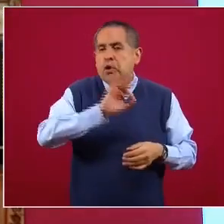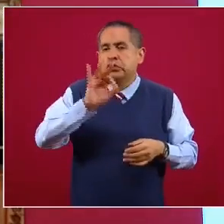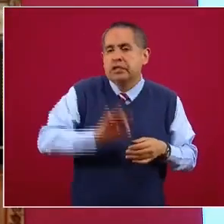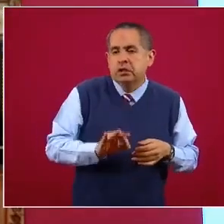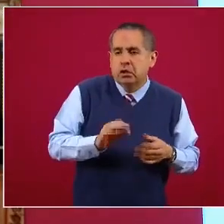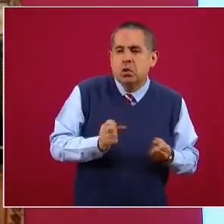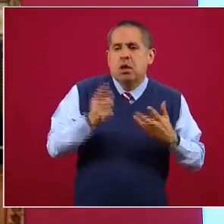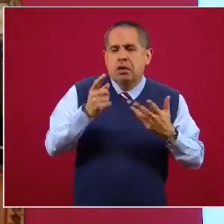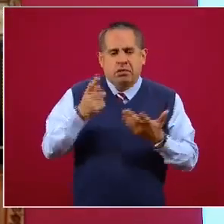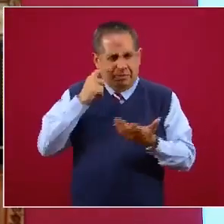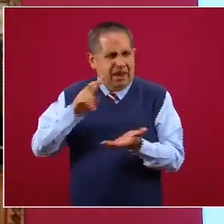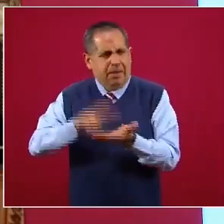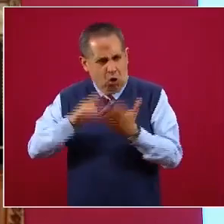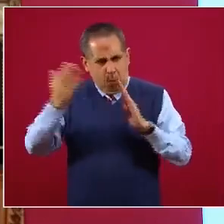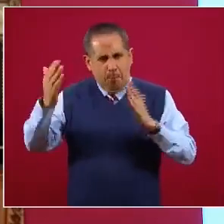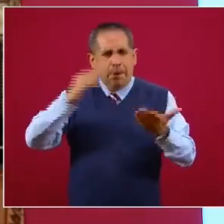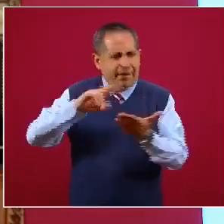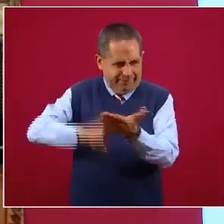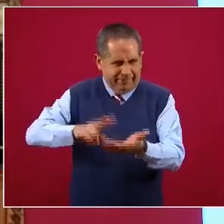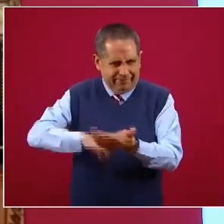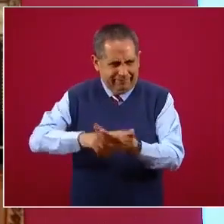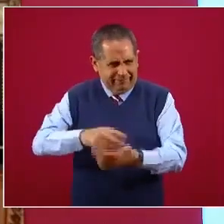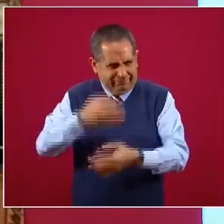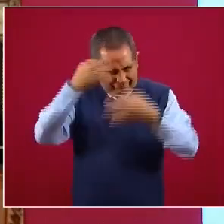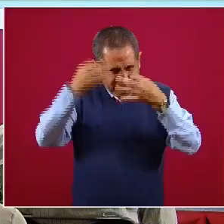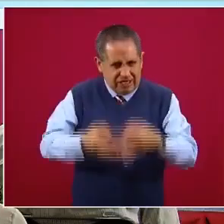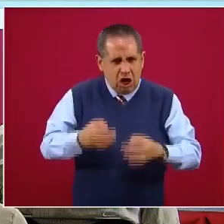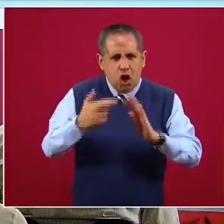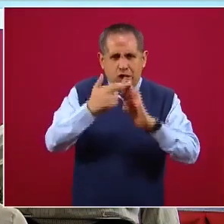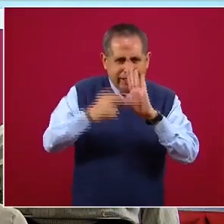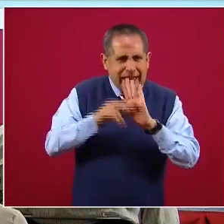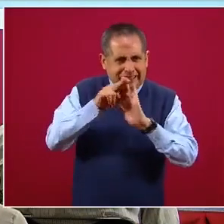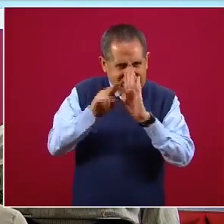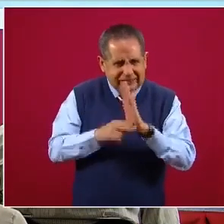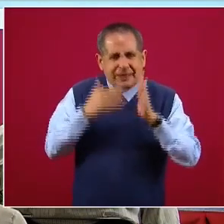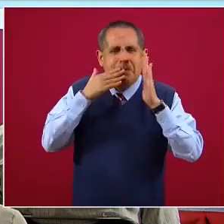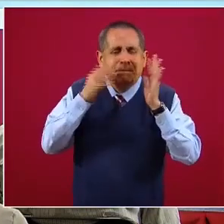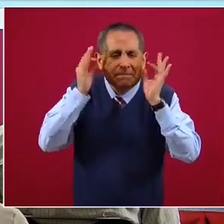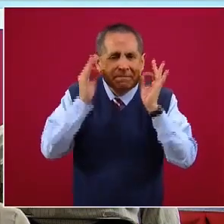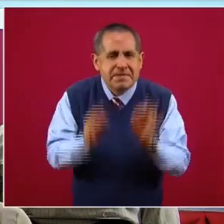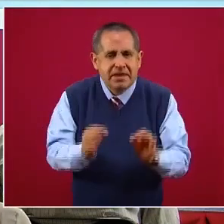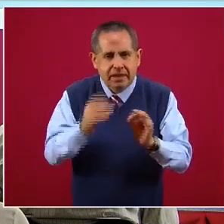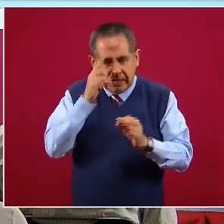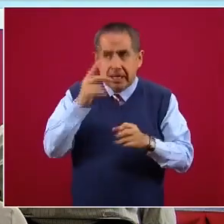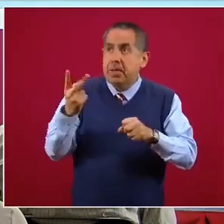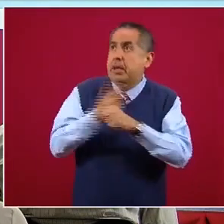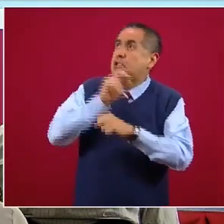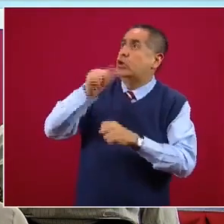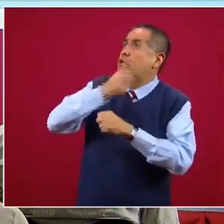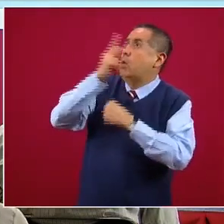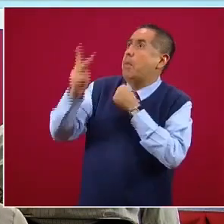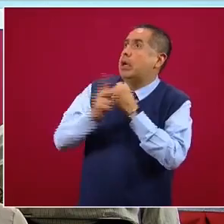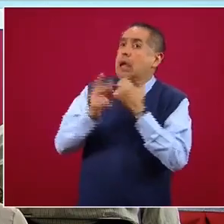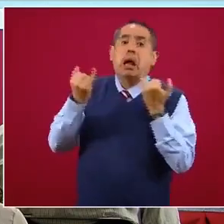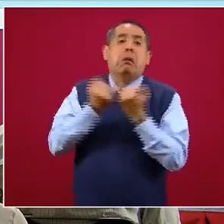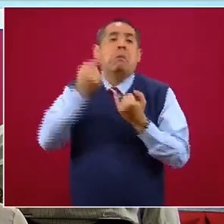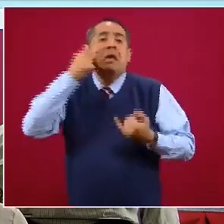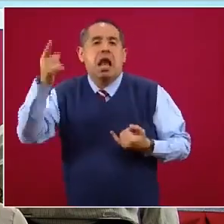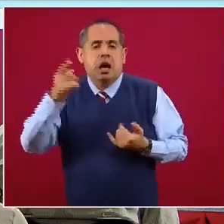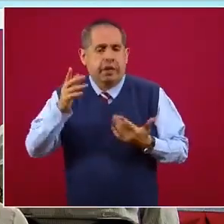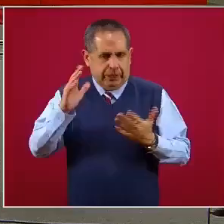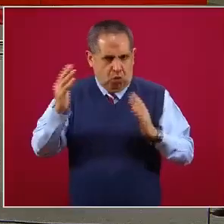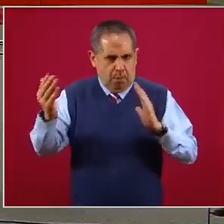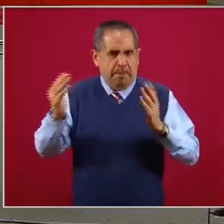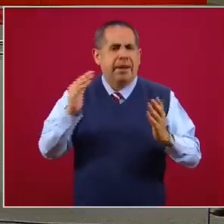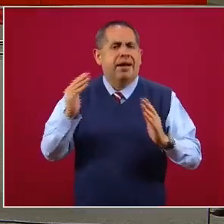de una manera válida, de una manera técnica apropiada con lo que ocurre en otros países. Sobra decir,